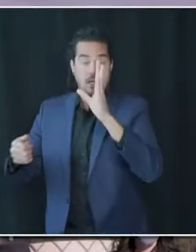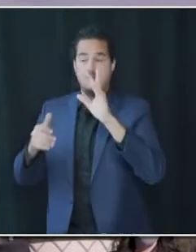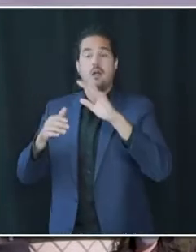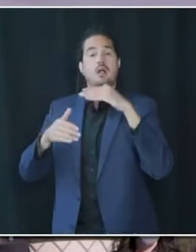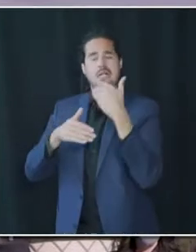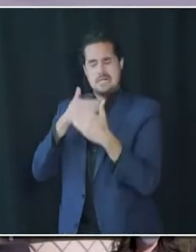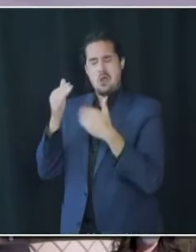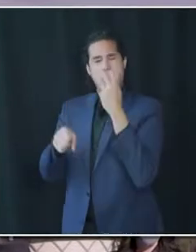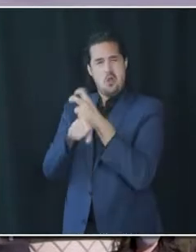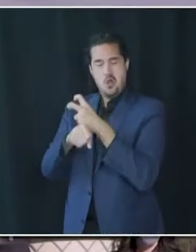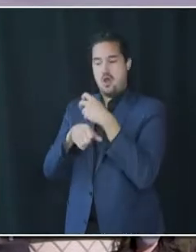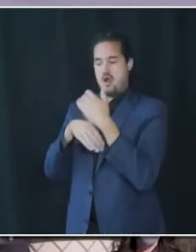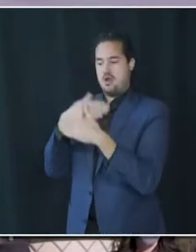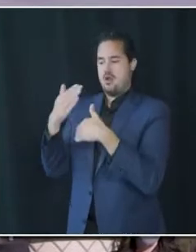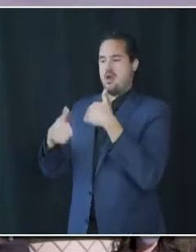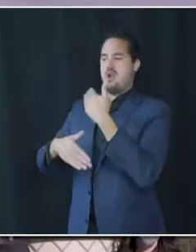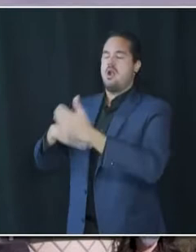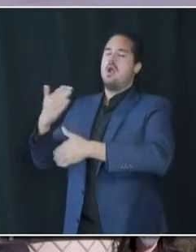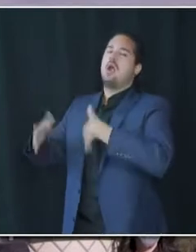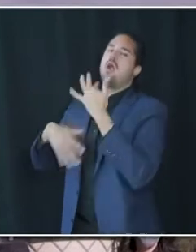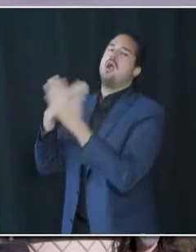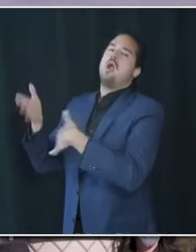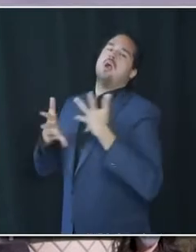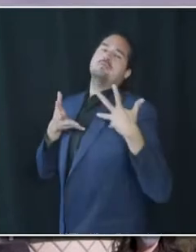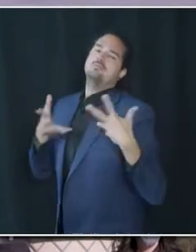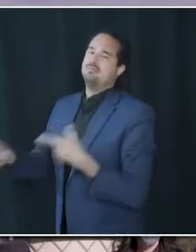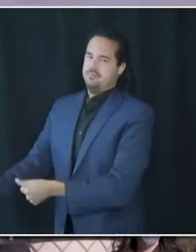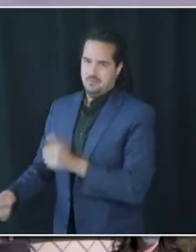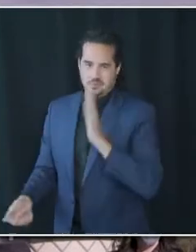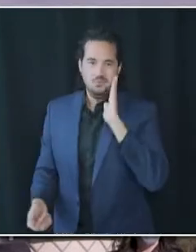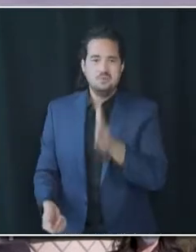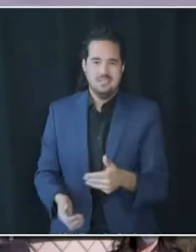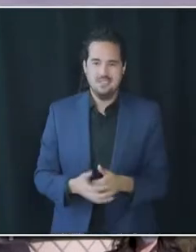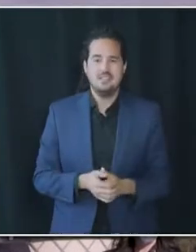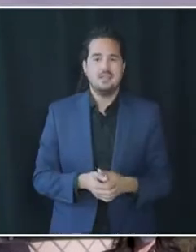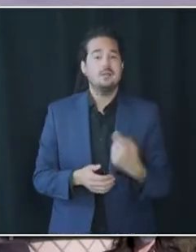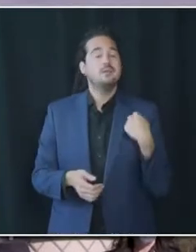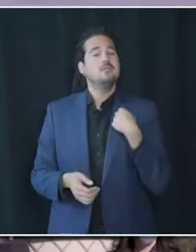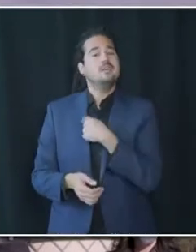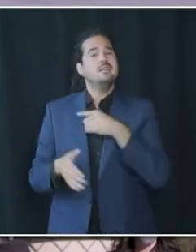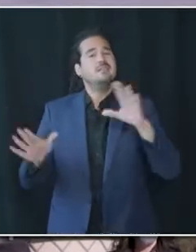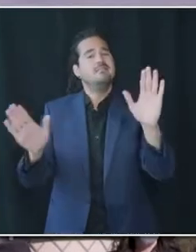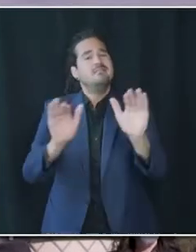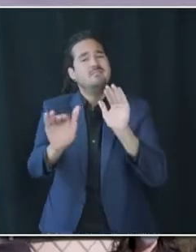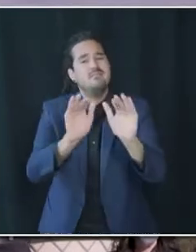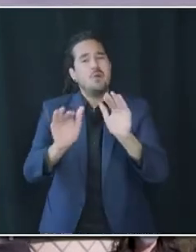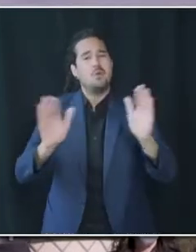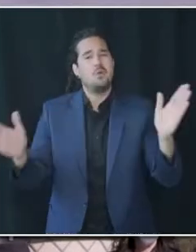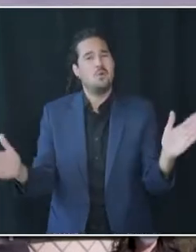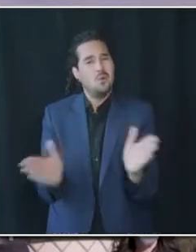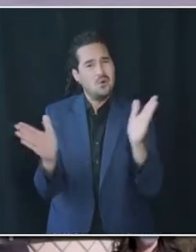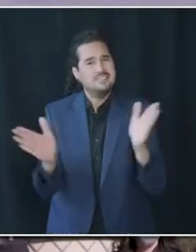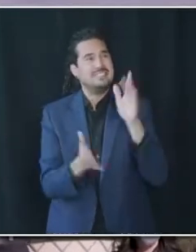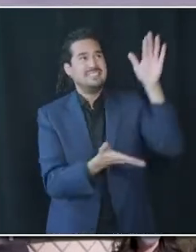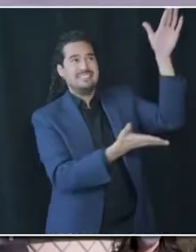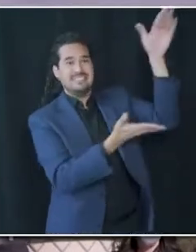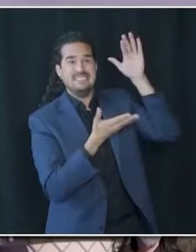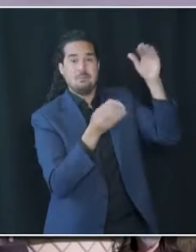y por supuesto que estaremos considerando como cualquier otro estado cualquier otro gobernador en este país